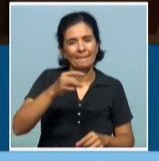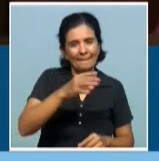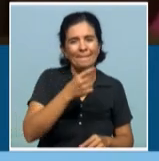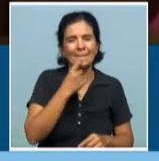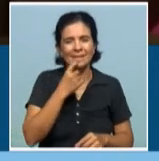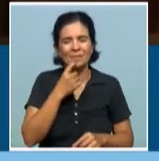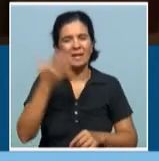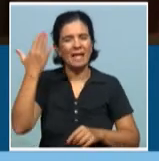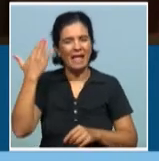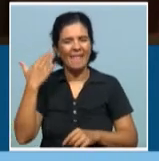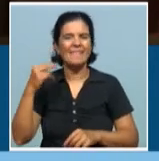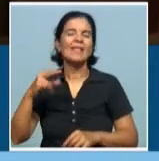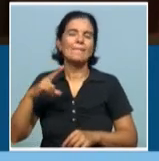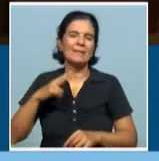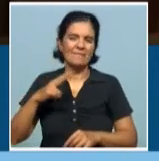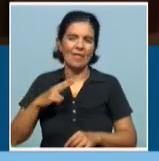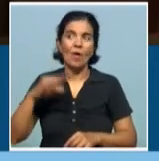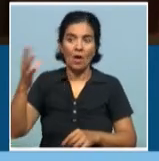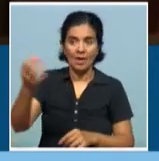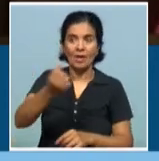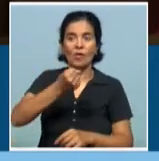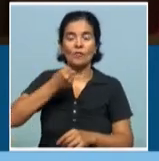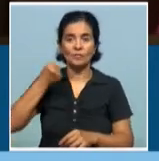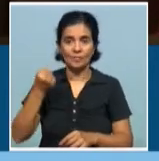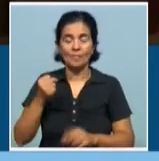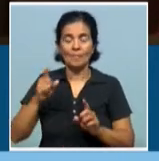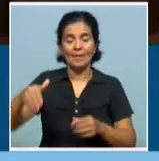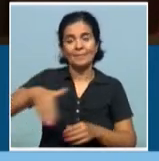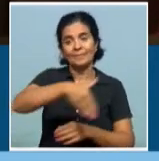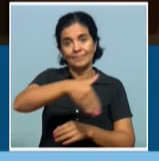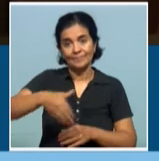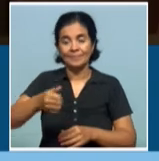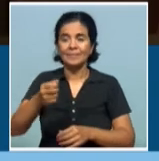de terceros. Se recompuso la playa federal de Maniola.